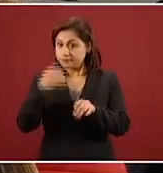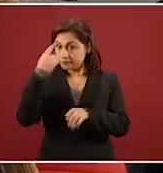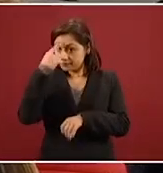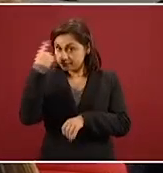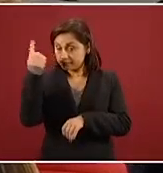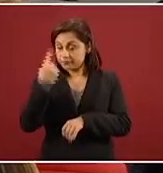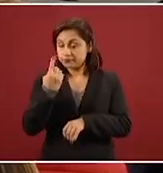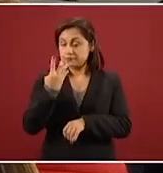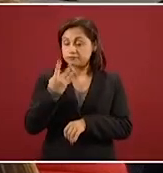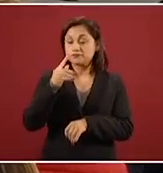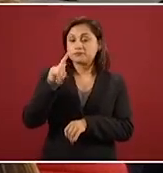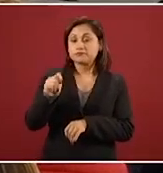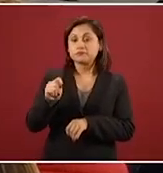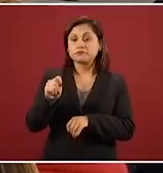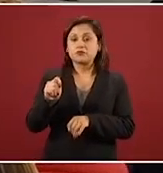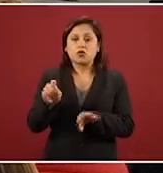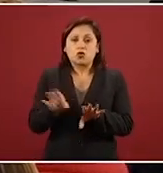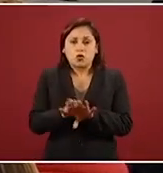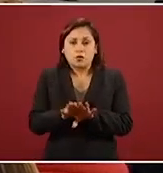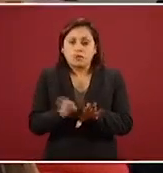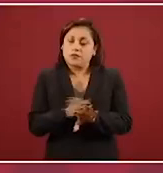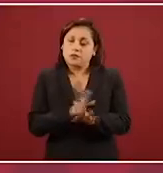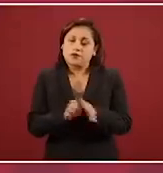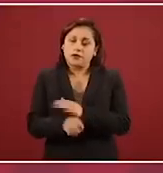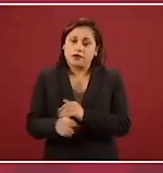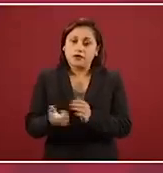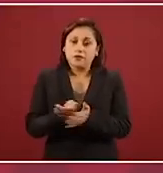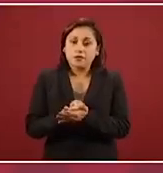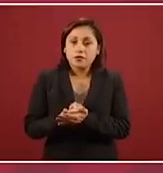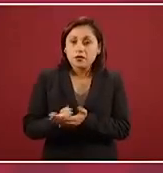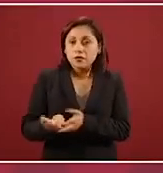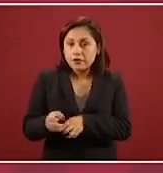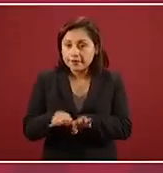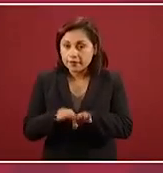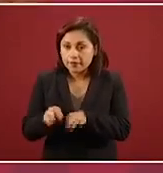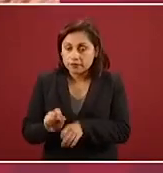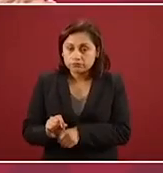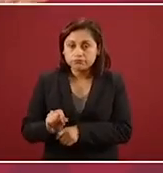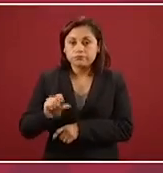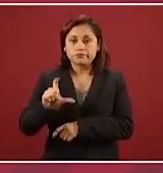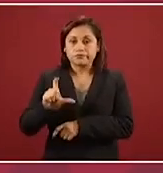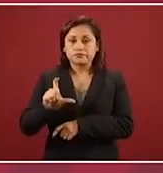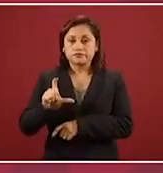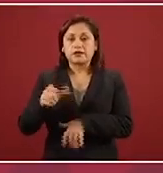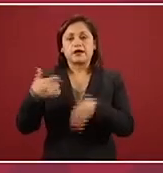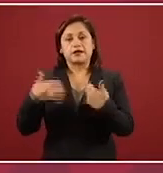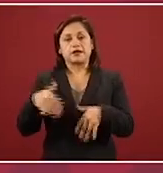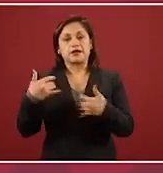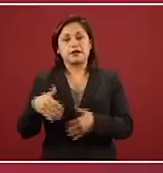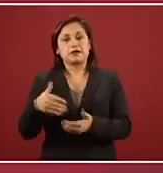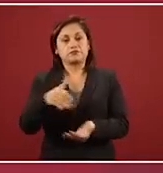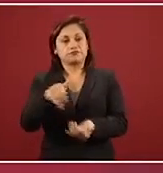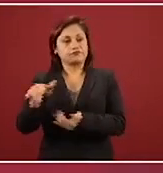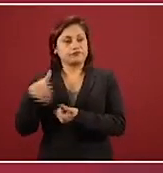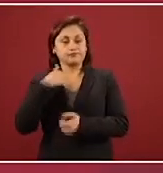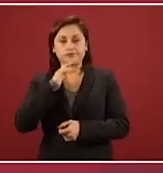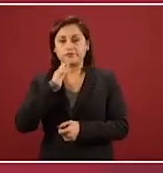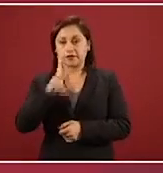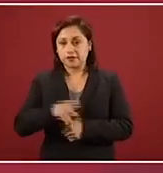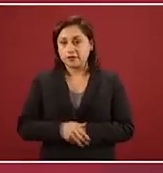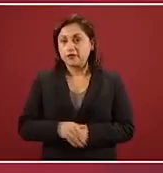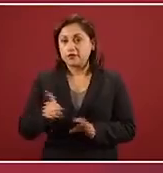Transformación, que fue el incremento del salario mínimo. El incremento del salario mínimo incrementó el salario base de cotización en el